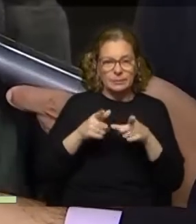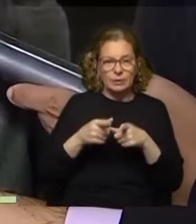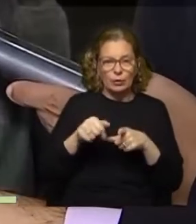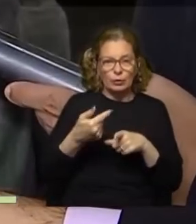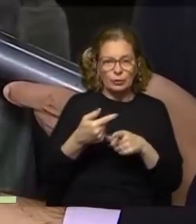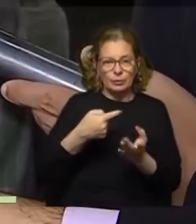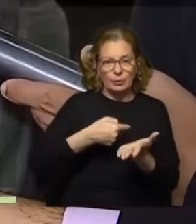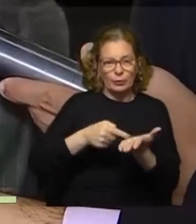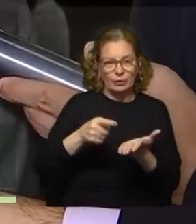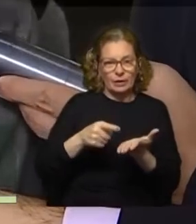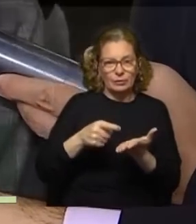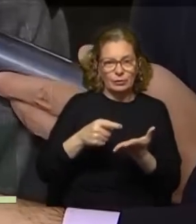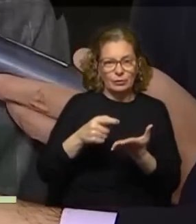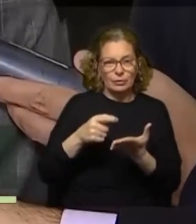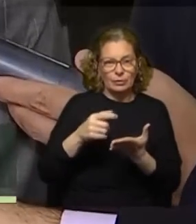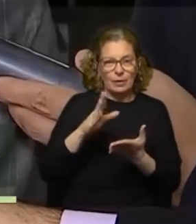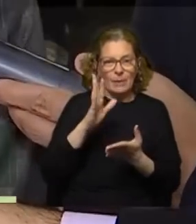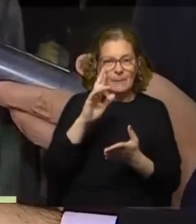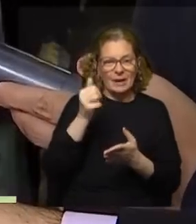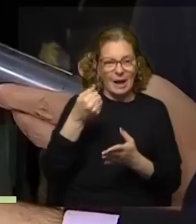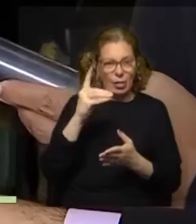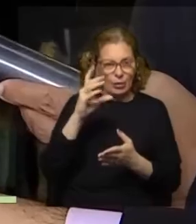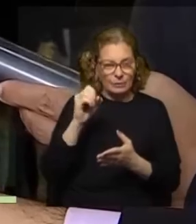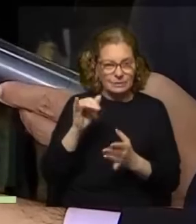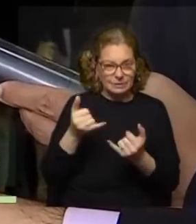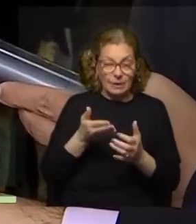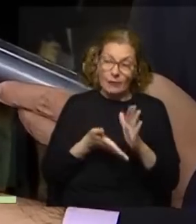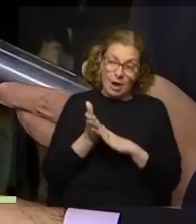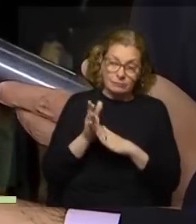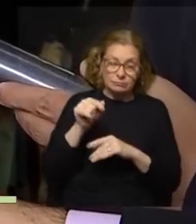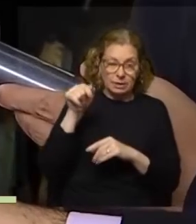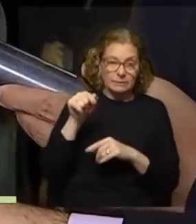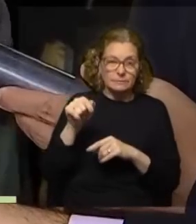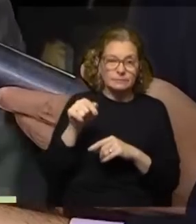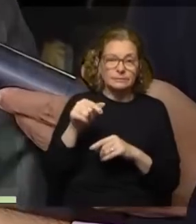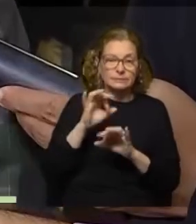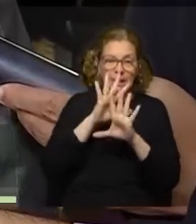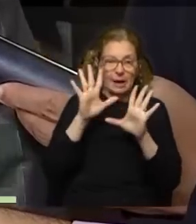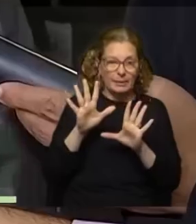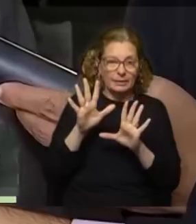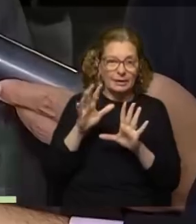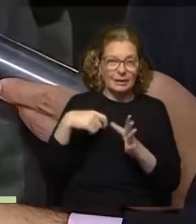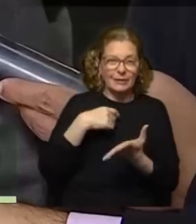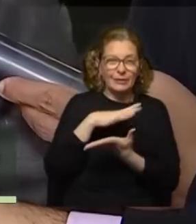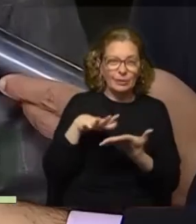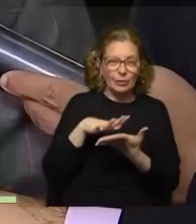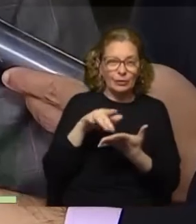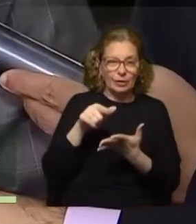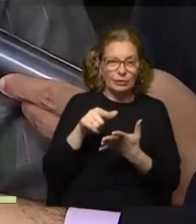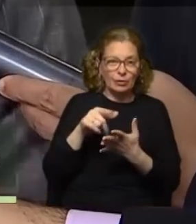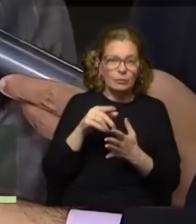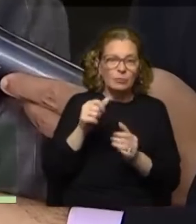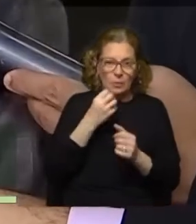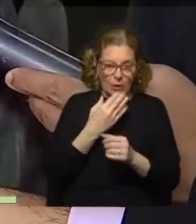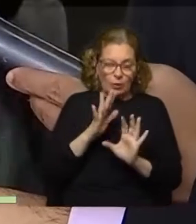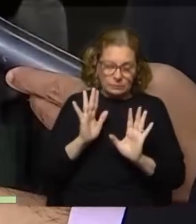nosotros tenemos un centro de contingencia en el Prado que que llaman por ahí y claramente ahora la situación en ese sentido estaría